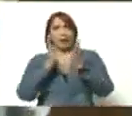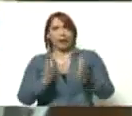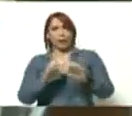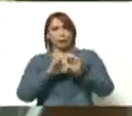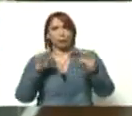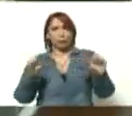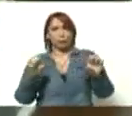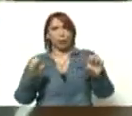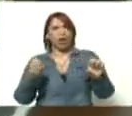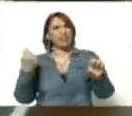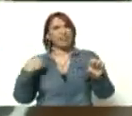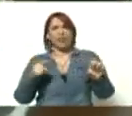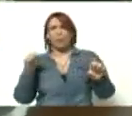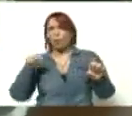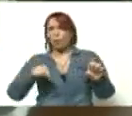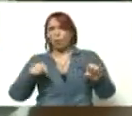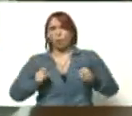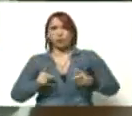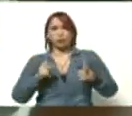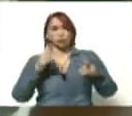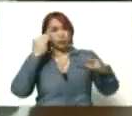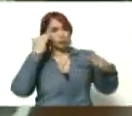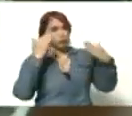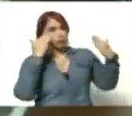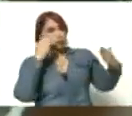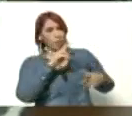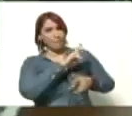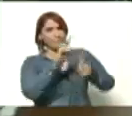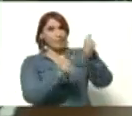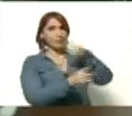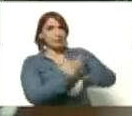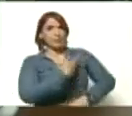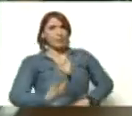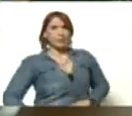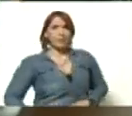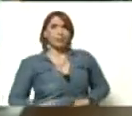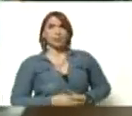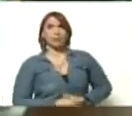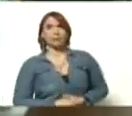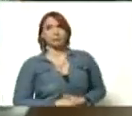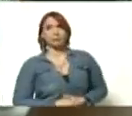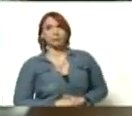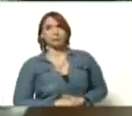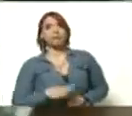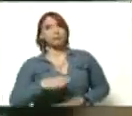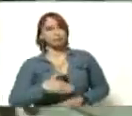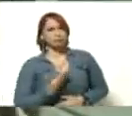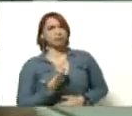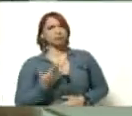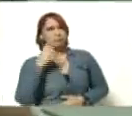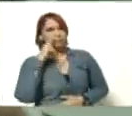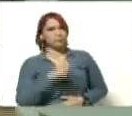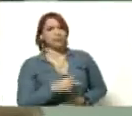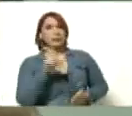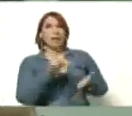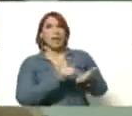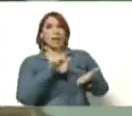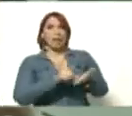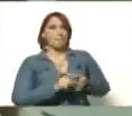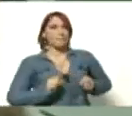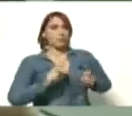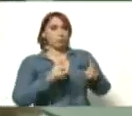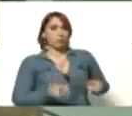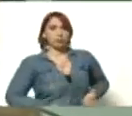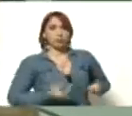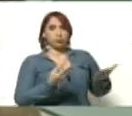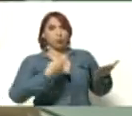hoy de oportunidades? Saludos, vicepresidenta. Como aquí puede ver, estamos con el libro de oportunidades que se le ofrece